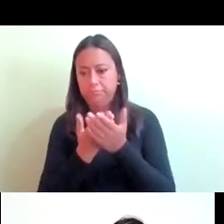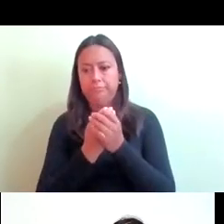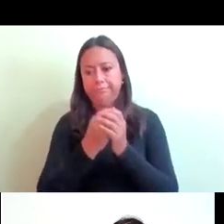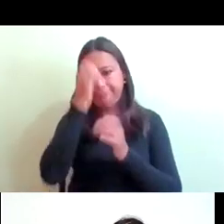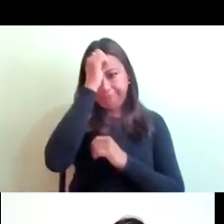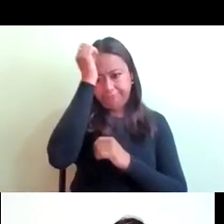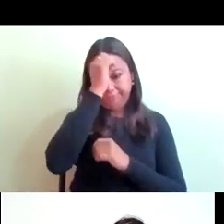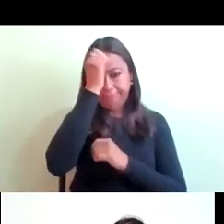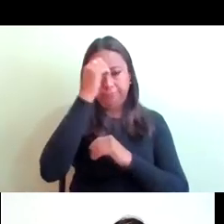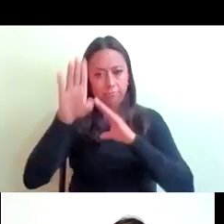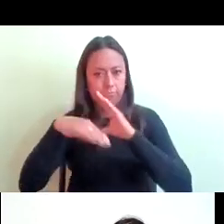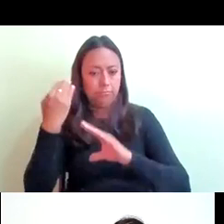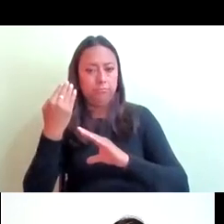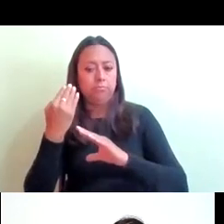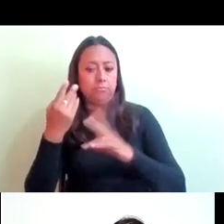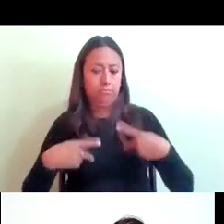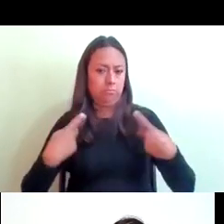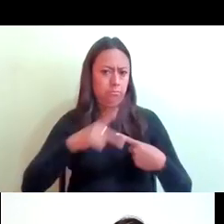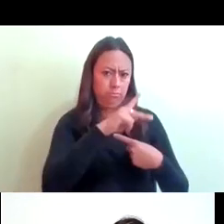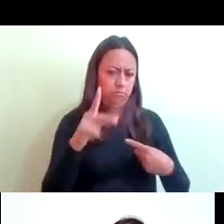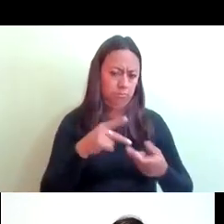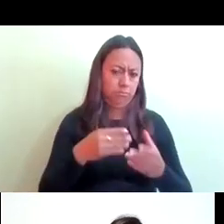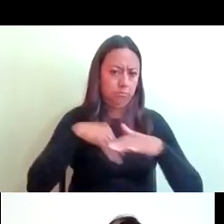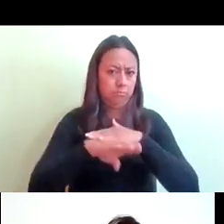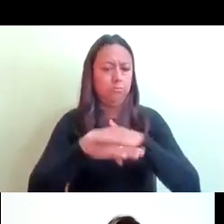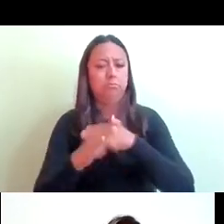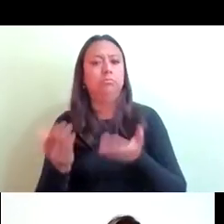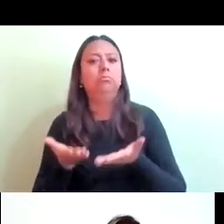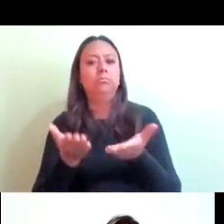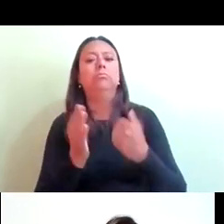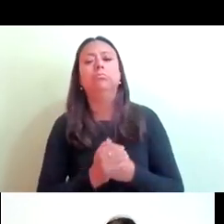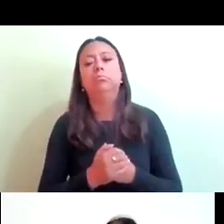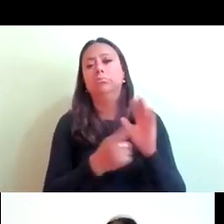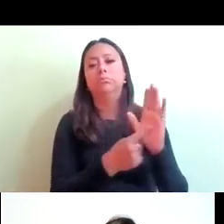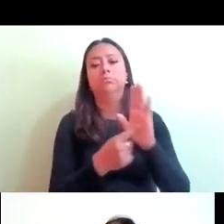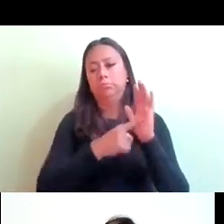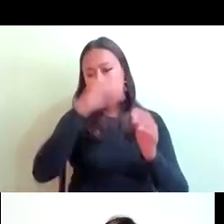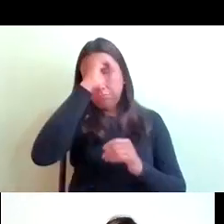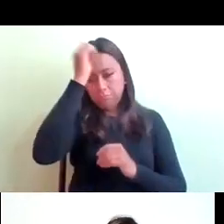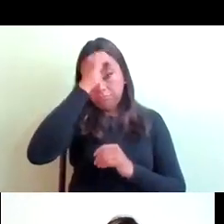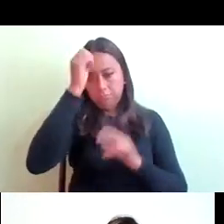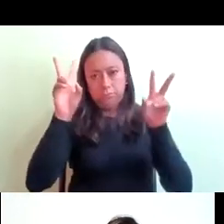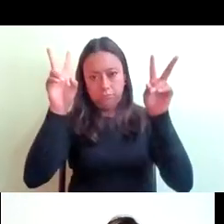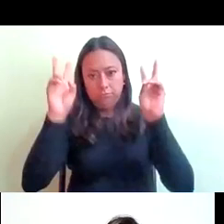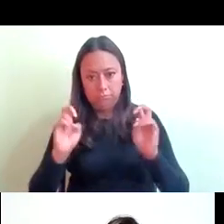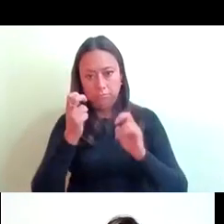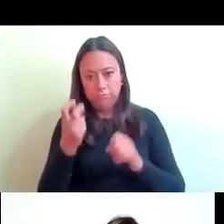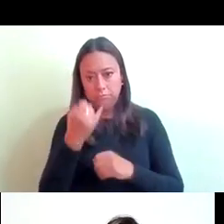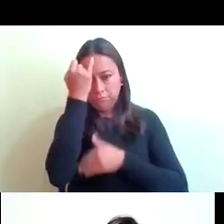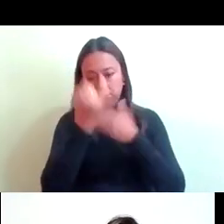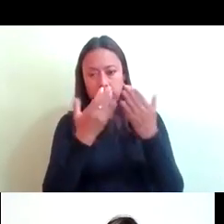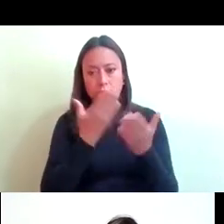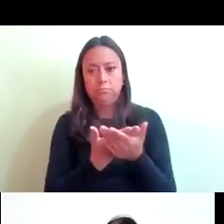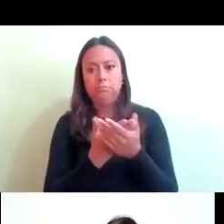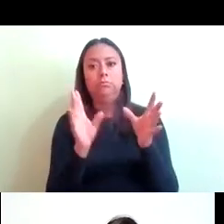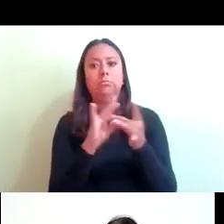que ingresaron la ciudadanía y que presentaron comentarios en torno a la iniciativa,